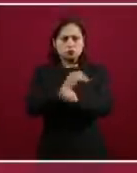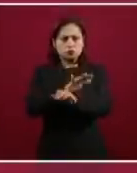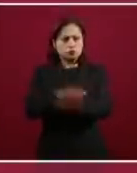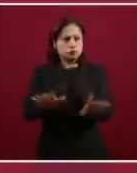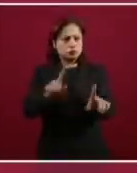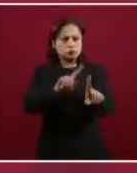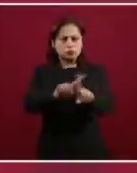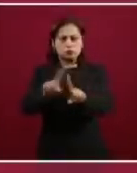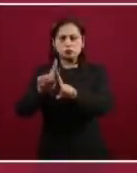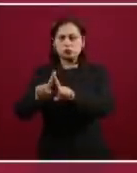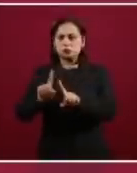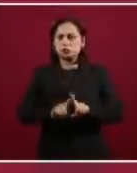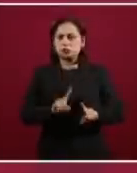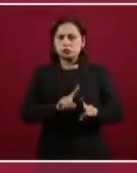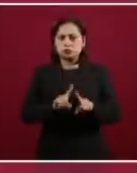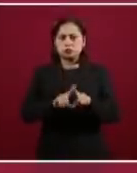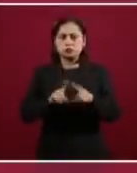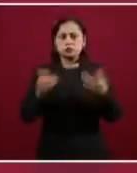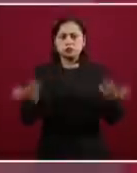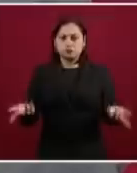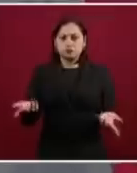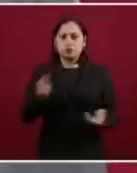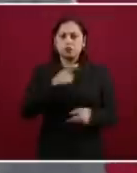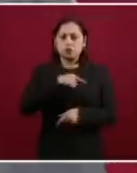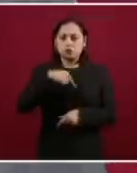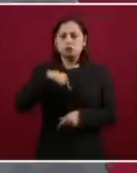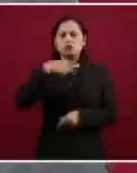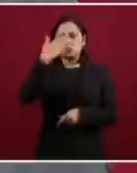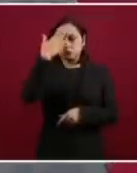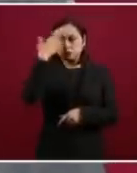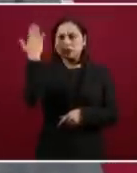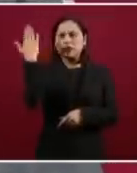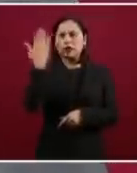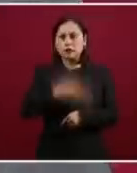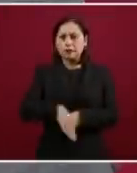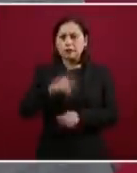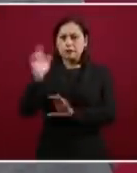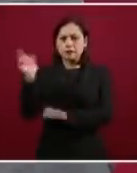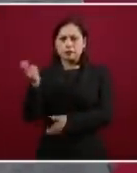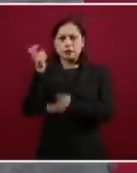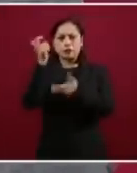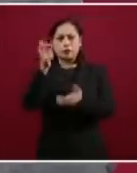de que va a llegar mucho más dinero al campo que nunca,